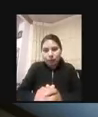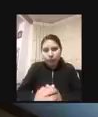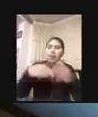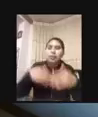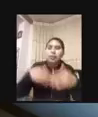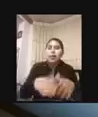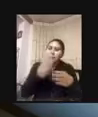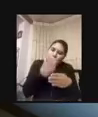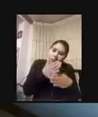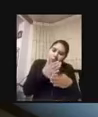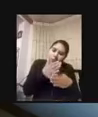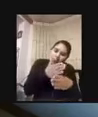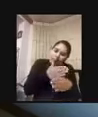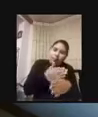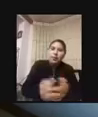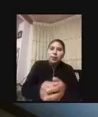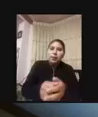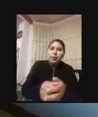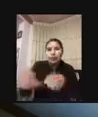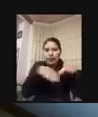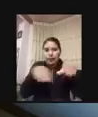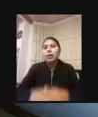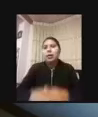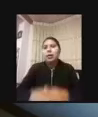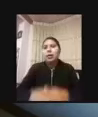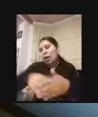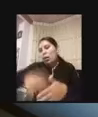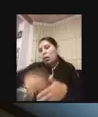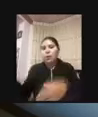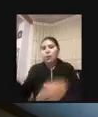y escritura. Pasamos, por favor.